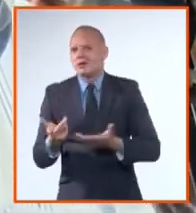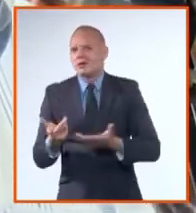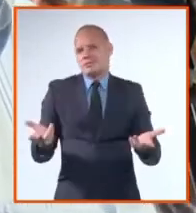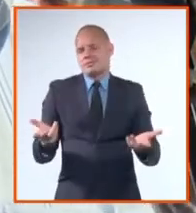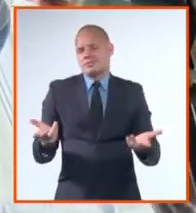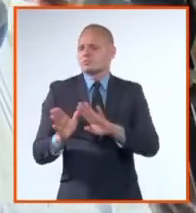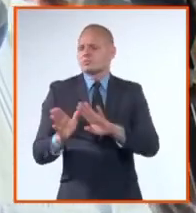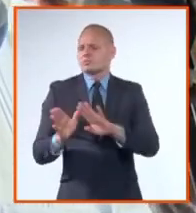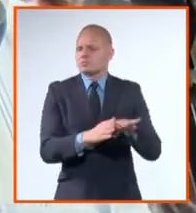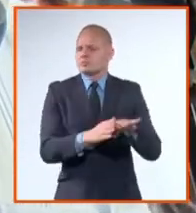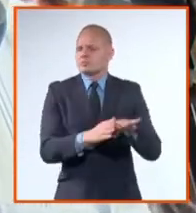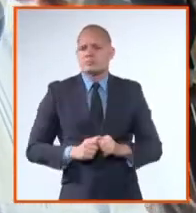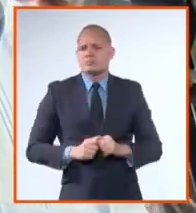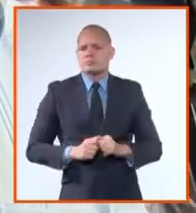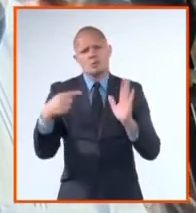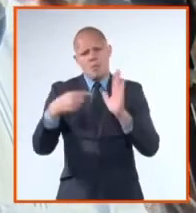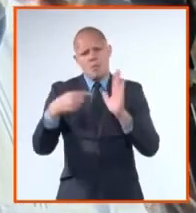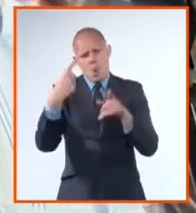el